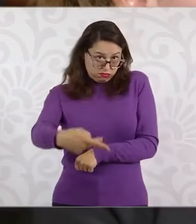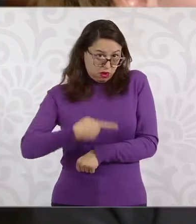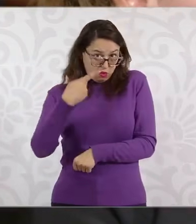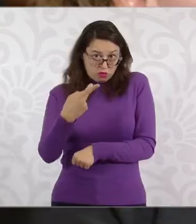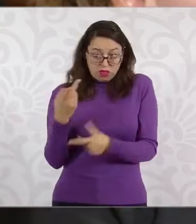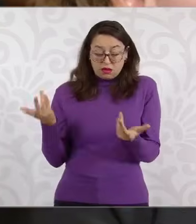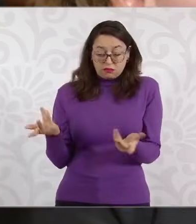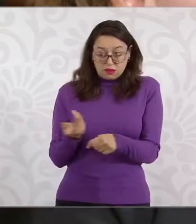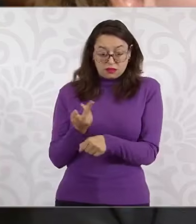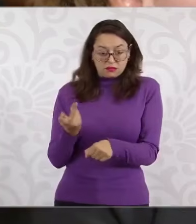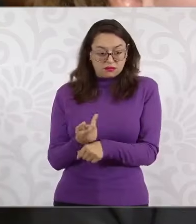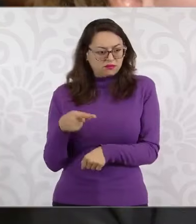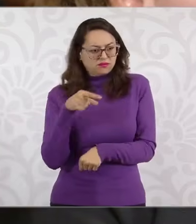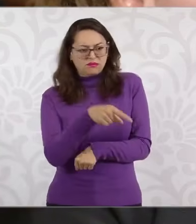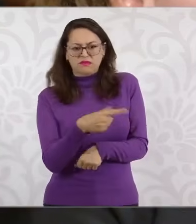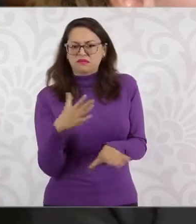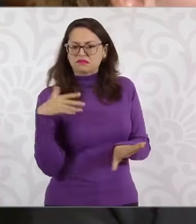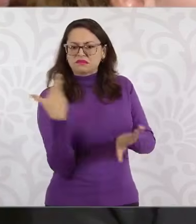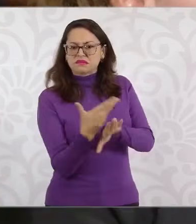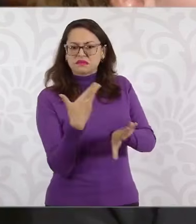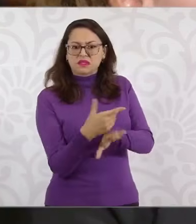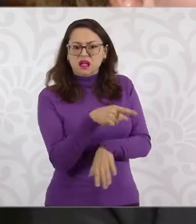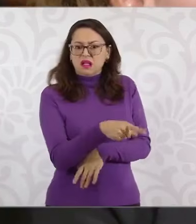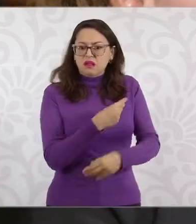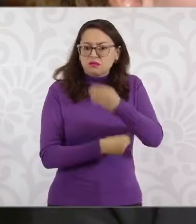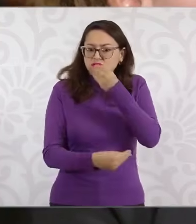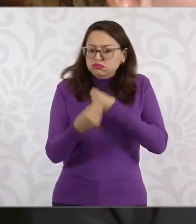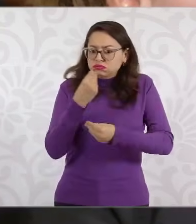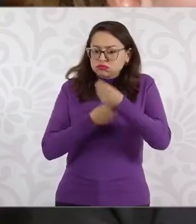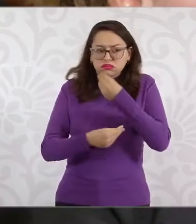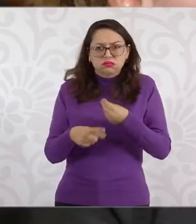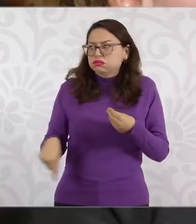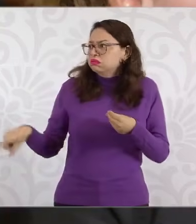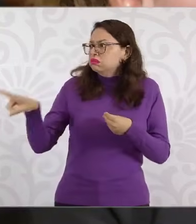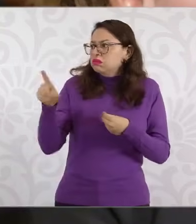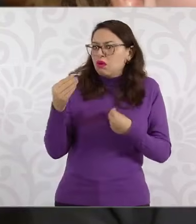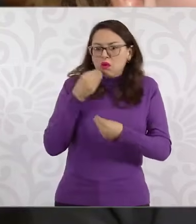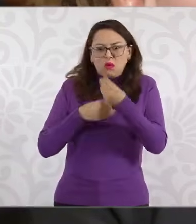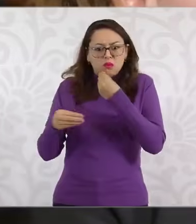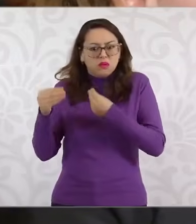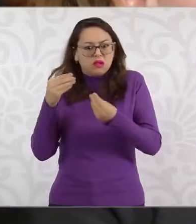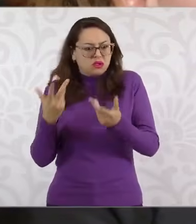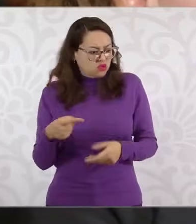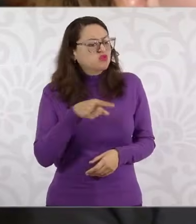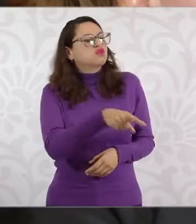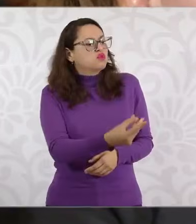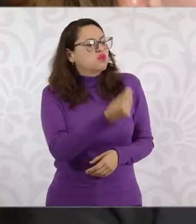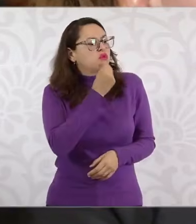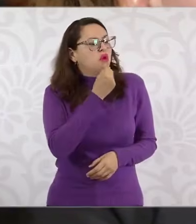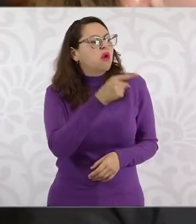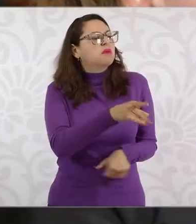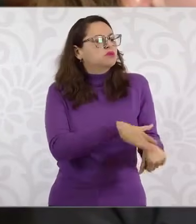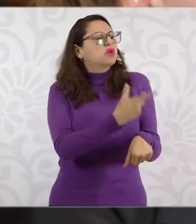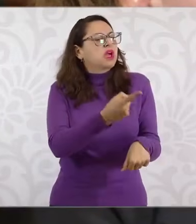de por qué a la compañera le estaban acosando simplemente porque estaba comiendo lo que todos estaban comiendo, diciéndole, y ahora tú por qué comes y tanto criticas